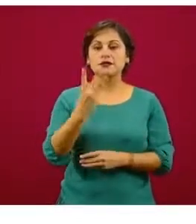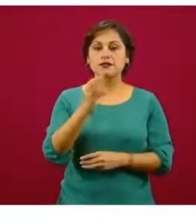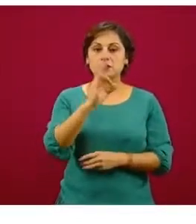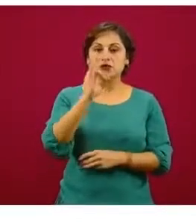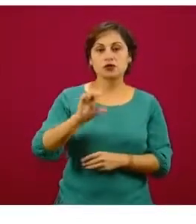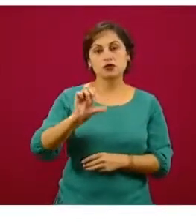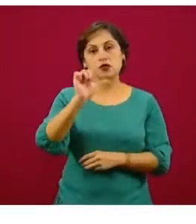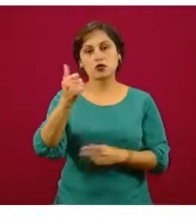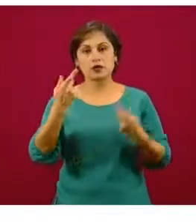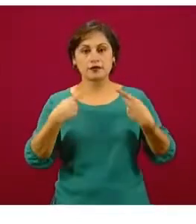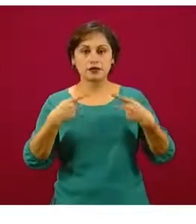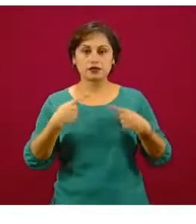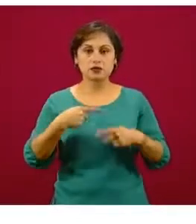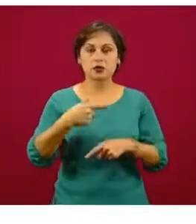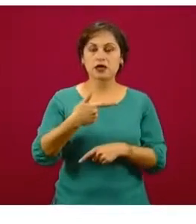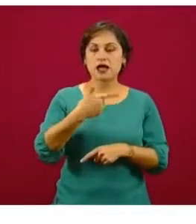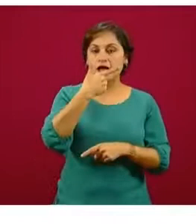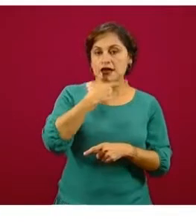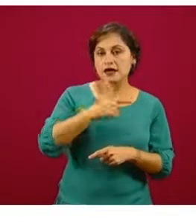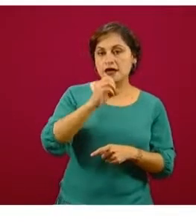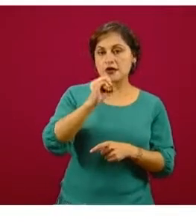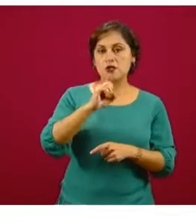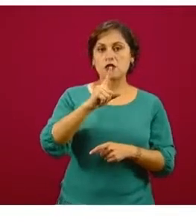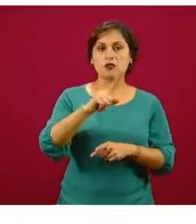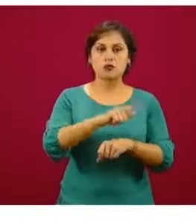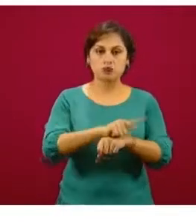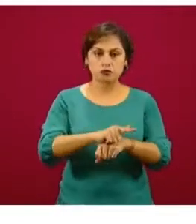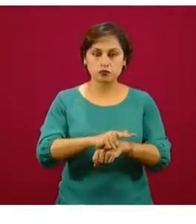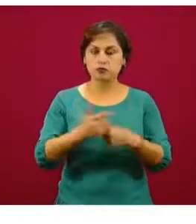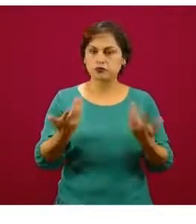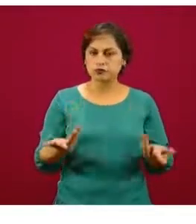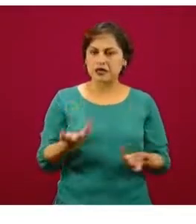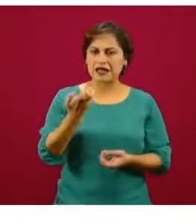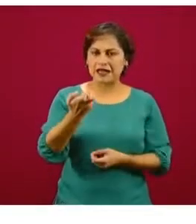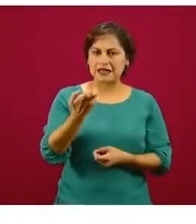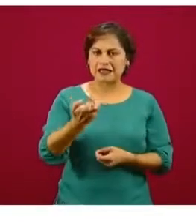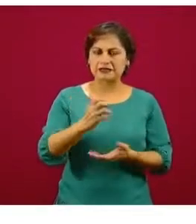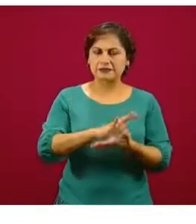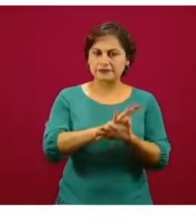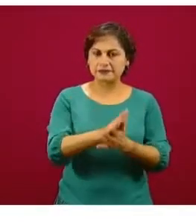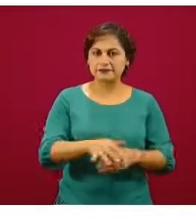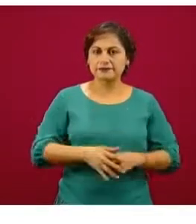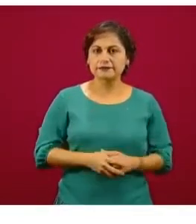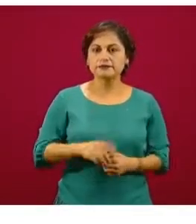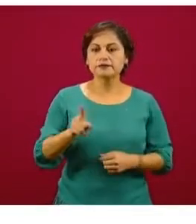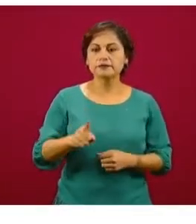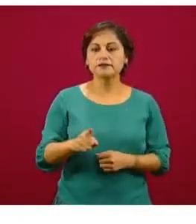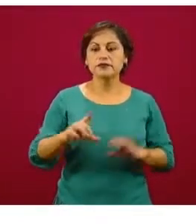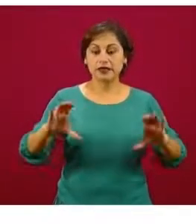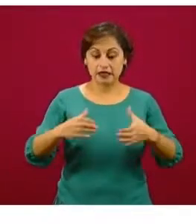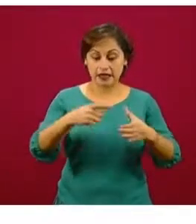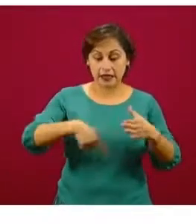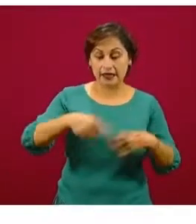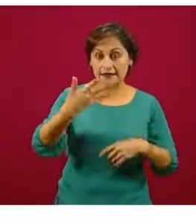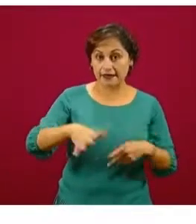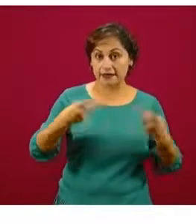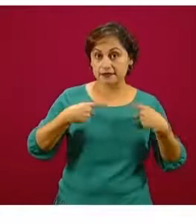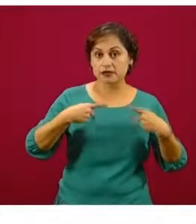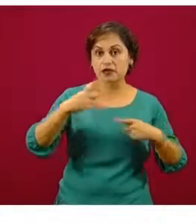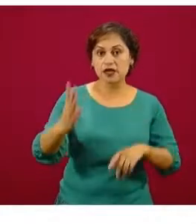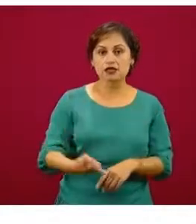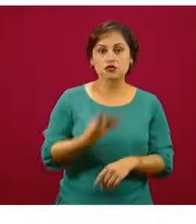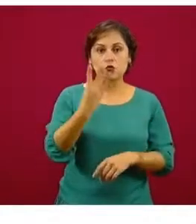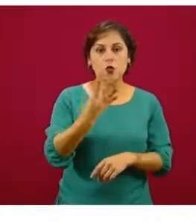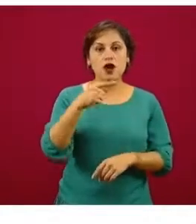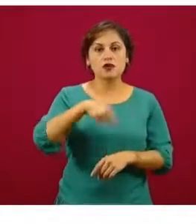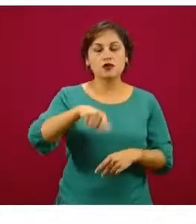restricciones eventualmente a el derecho a la vivienda. Y a 4 de cada 10 personas no les gustaría que una persona gay o